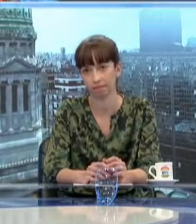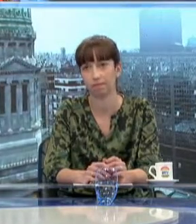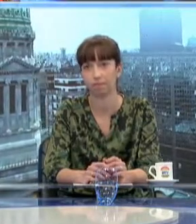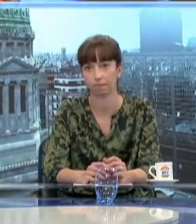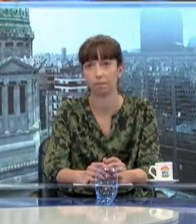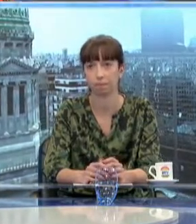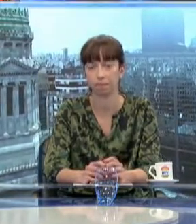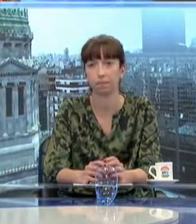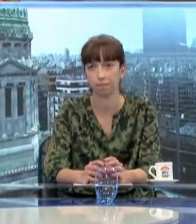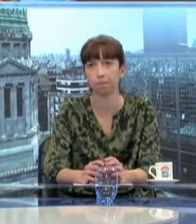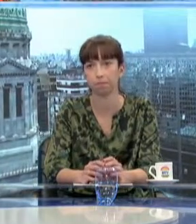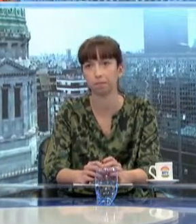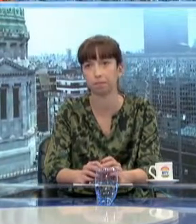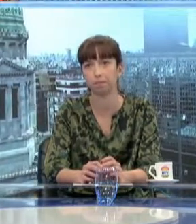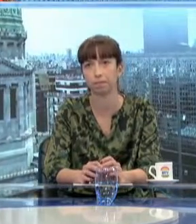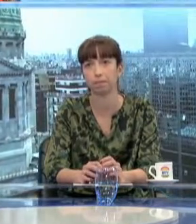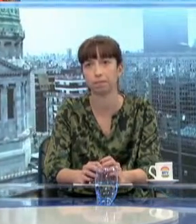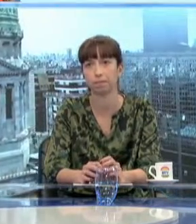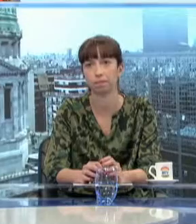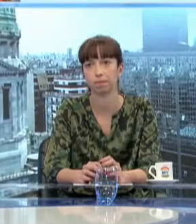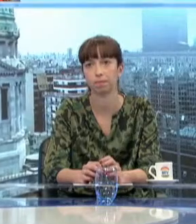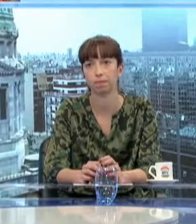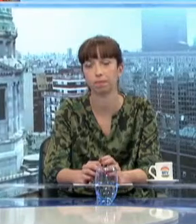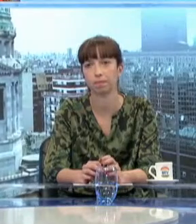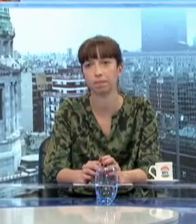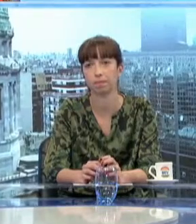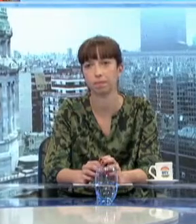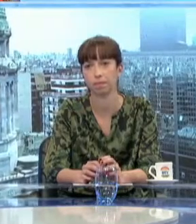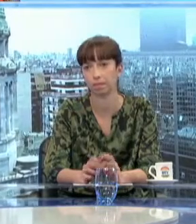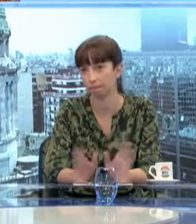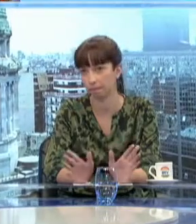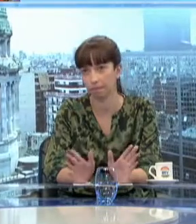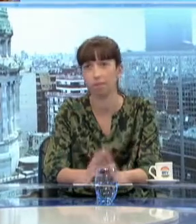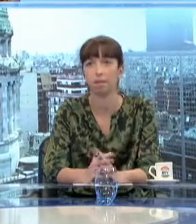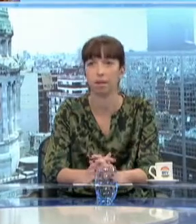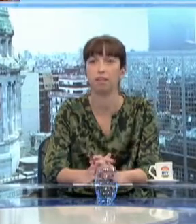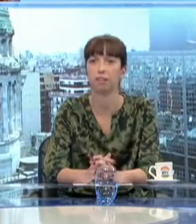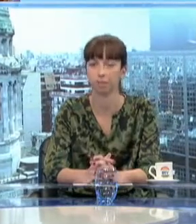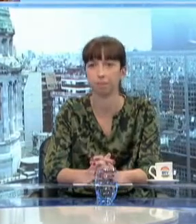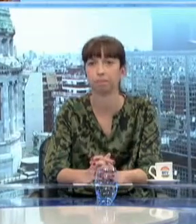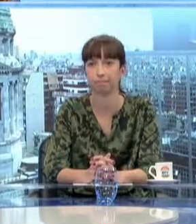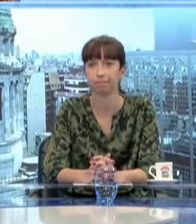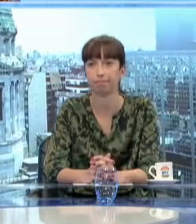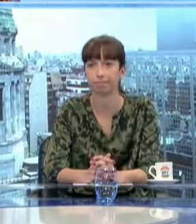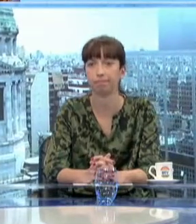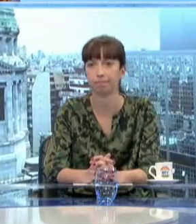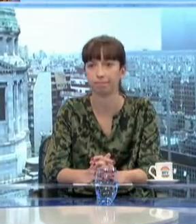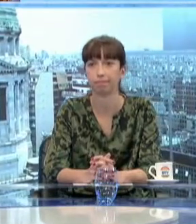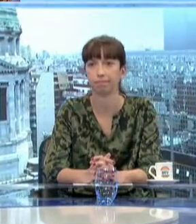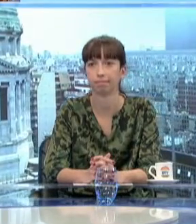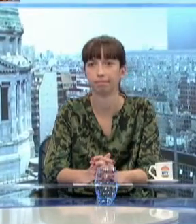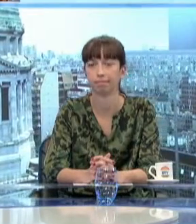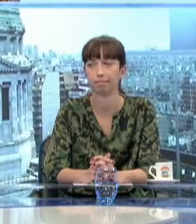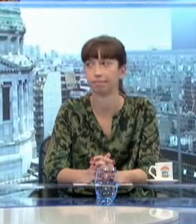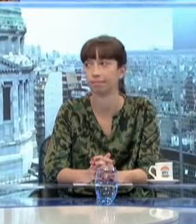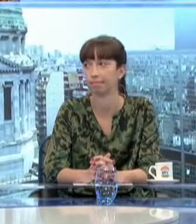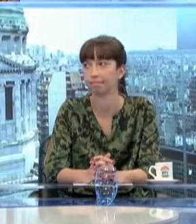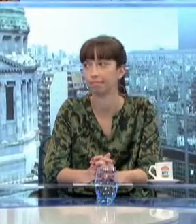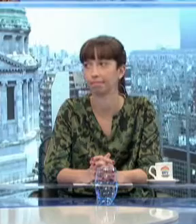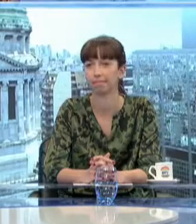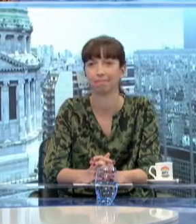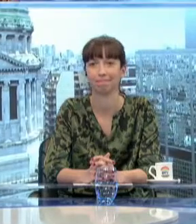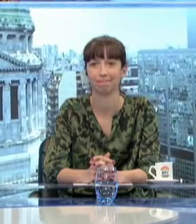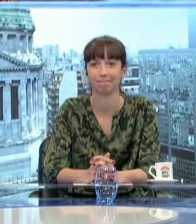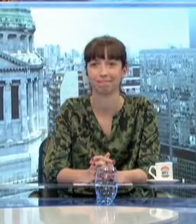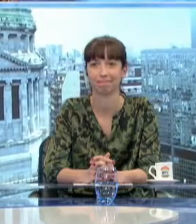volvemos a comisión? Damos los debates, volvemos a generar dictamen. Una cosa absolutamente normal en la vida parlamentaria, ninguna